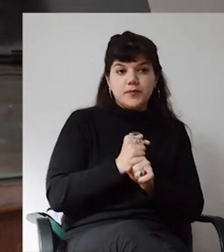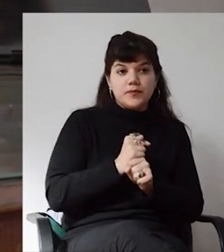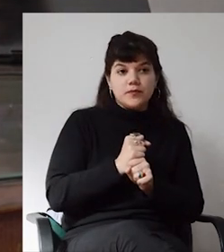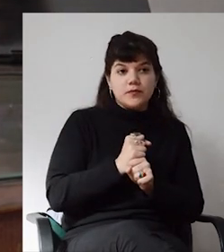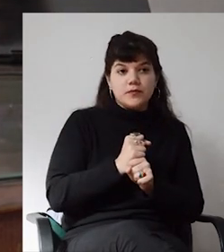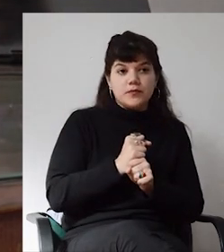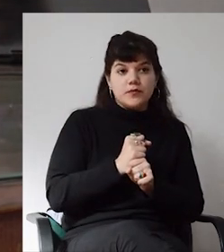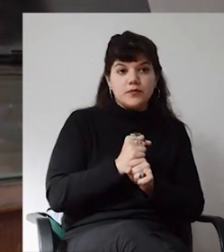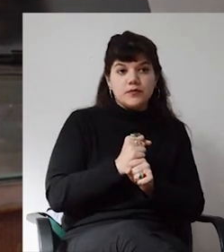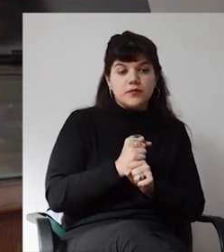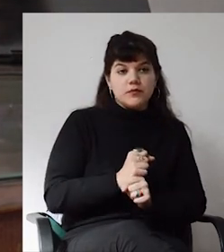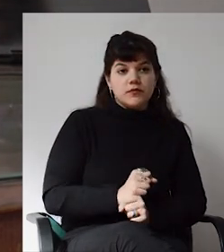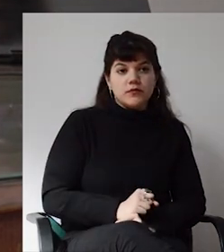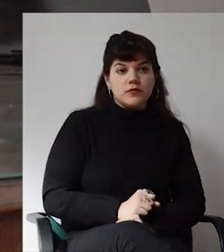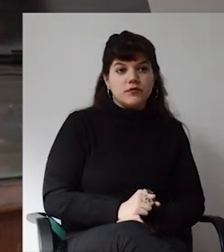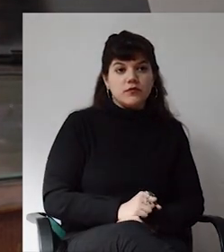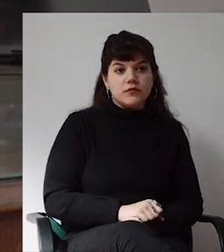ellos.